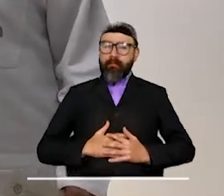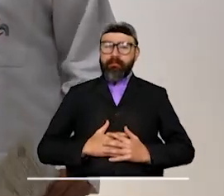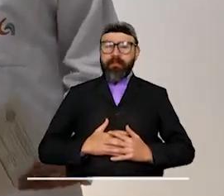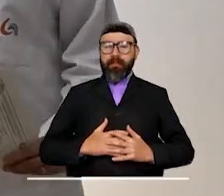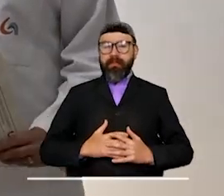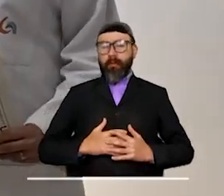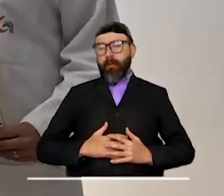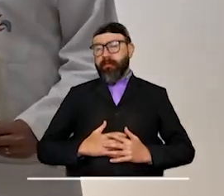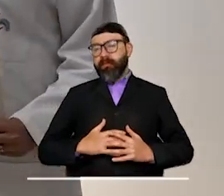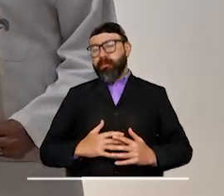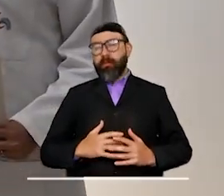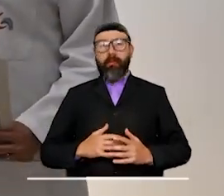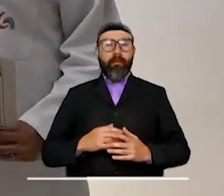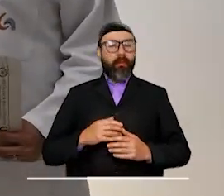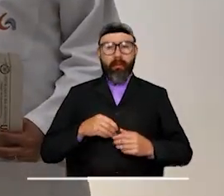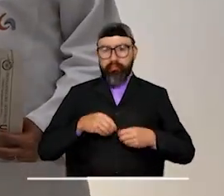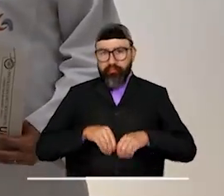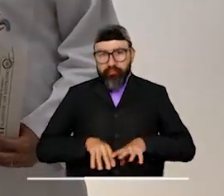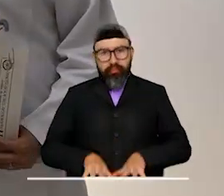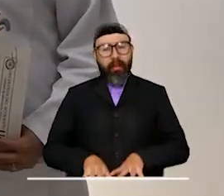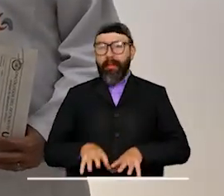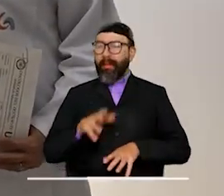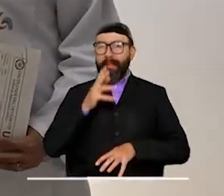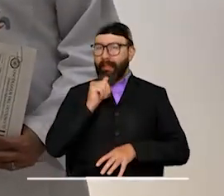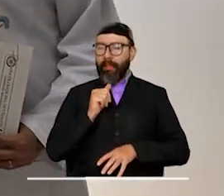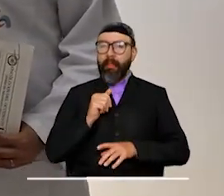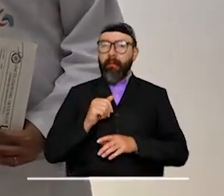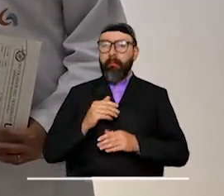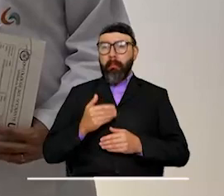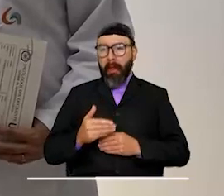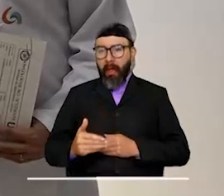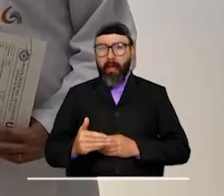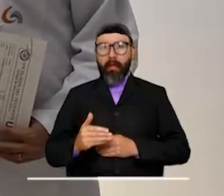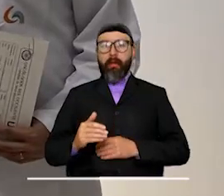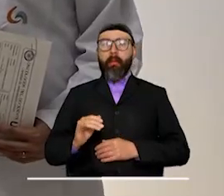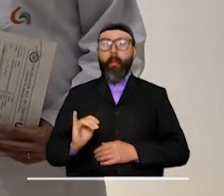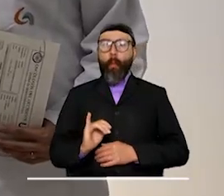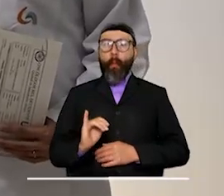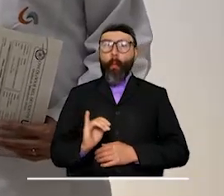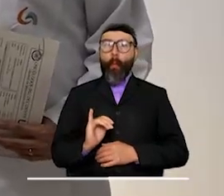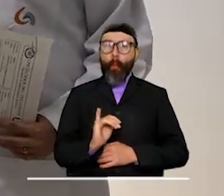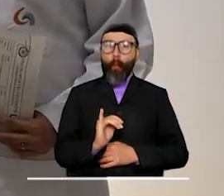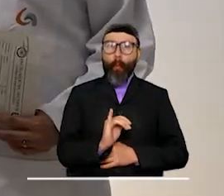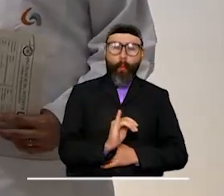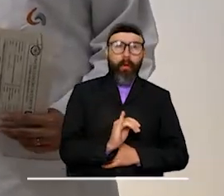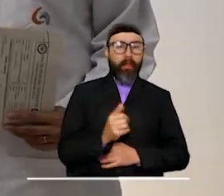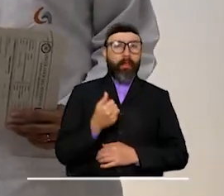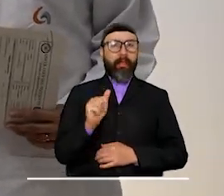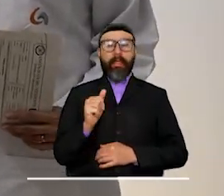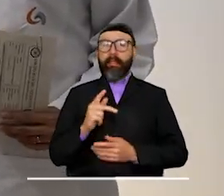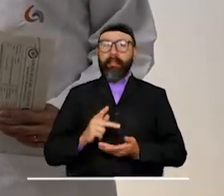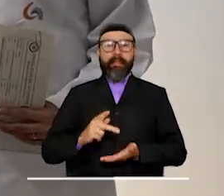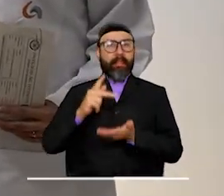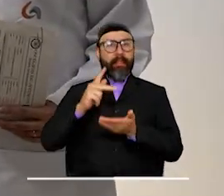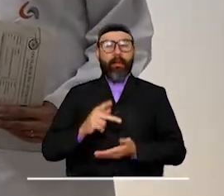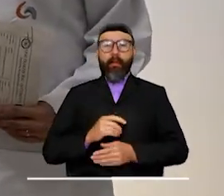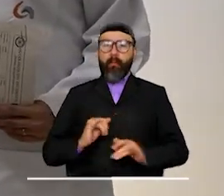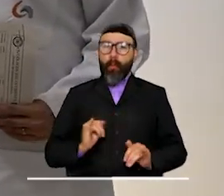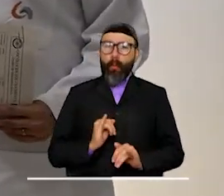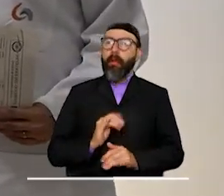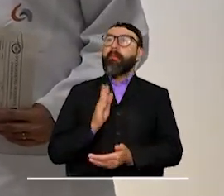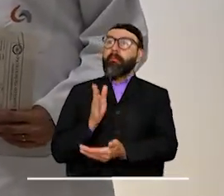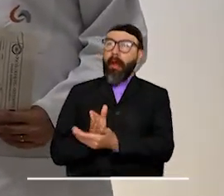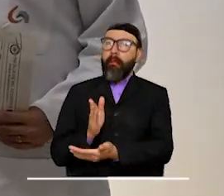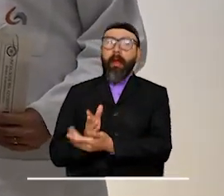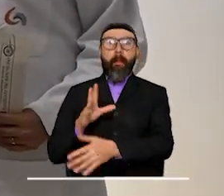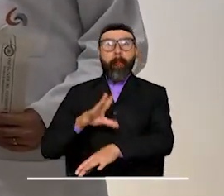lento. Posteriormente a esto comenzó con pérdida de peso, alcanzó a perder como 10 kilos de peso. Él siguió consultando hasta que logró